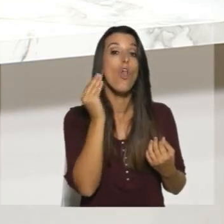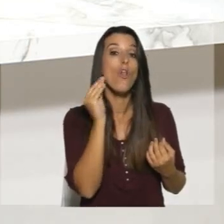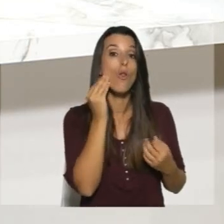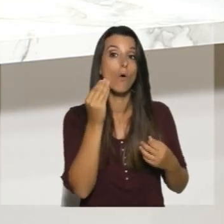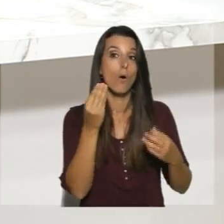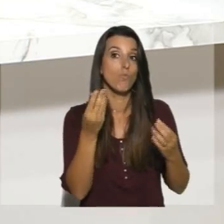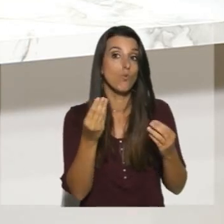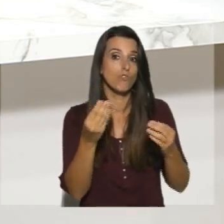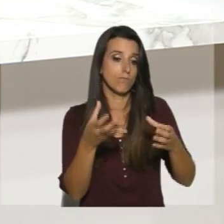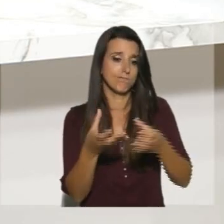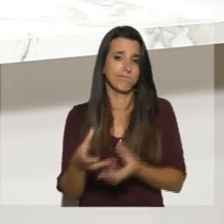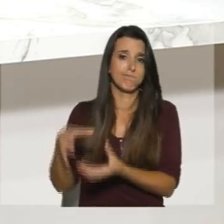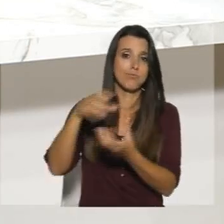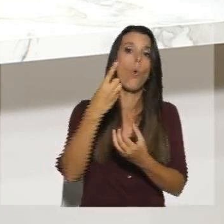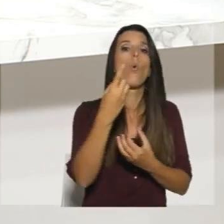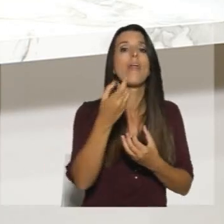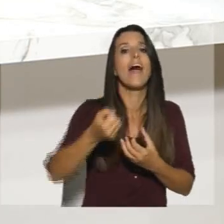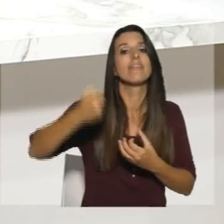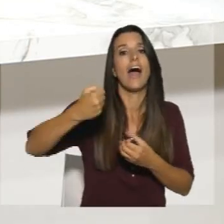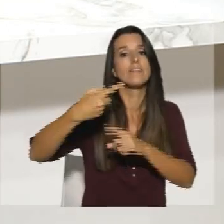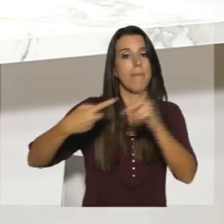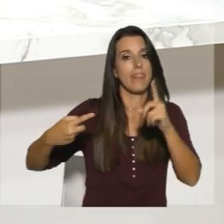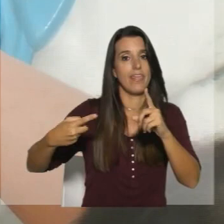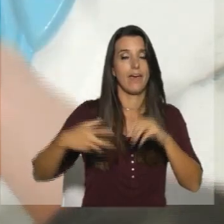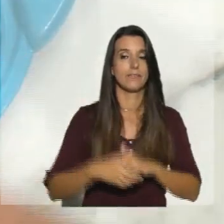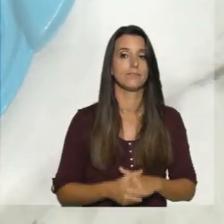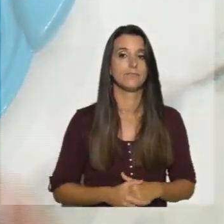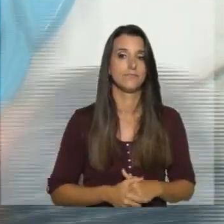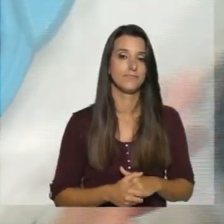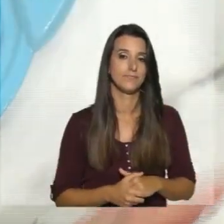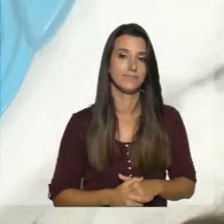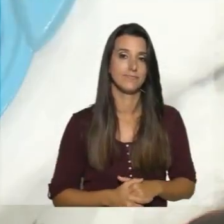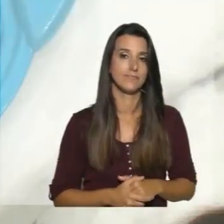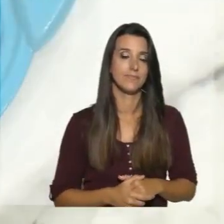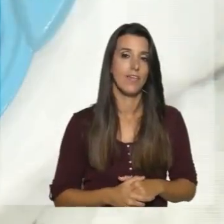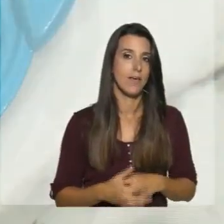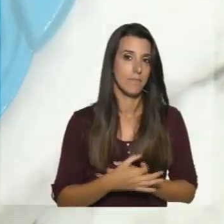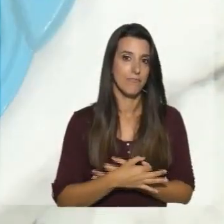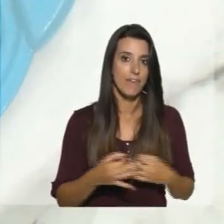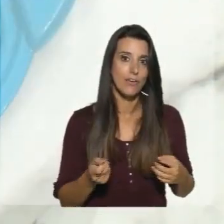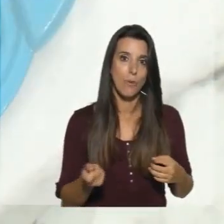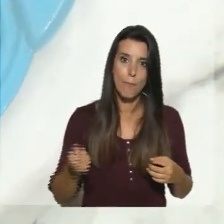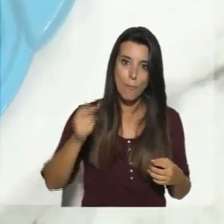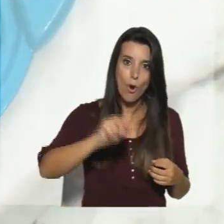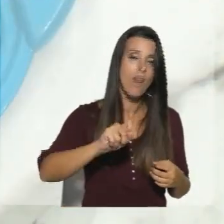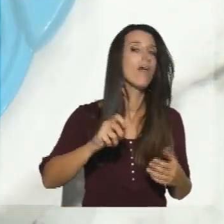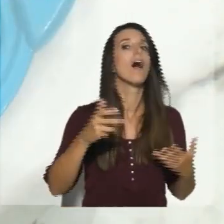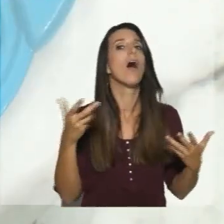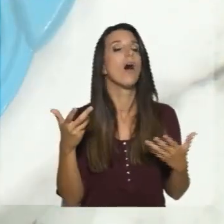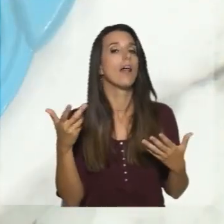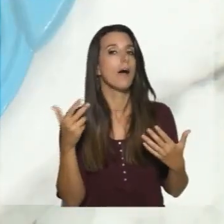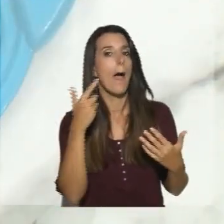un montón. Es una taza y media. Bien. ¿Ah? La vas a ir poniendo por ahí, perfecto. Okay, yo voy a agarrar, no tengo